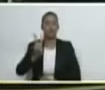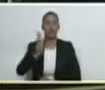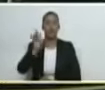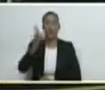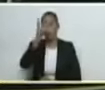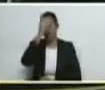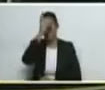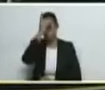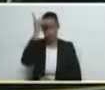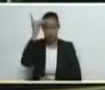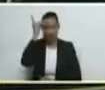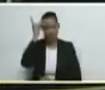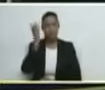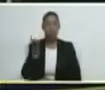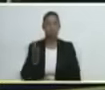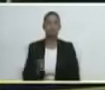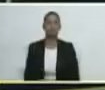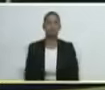Cabello Rondón.